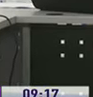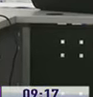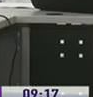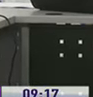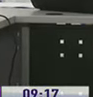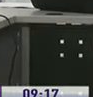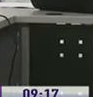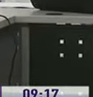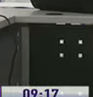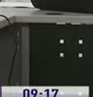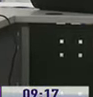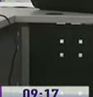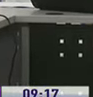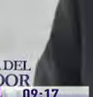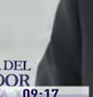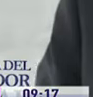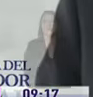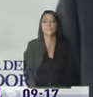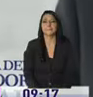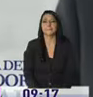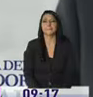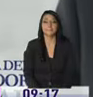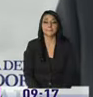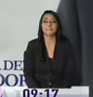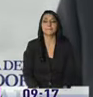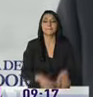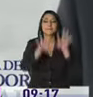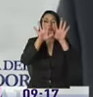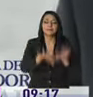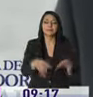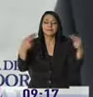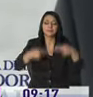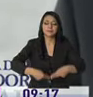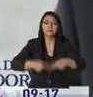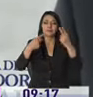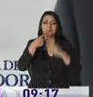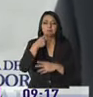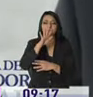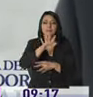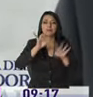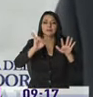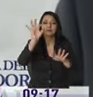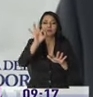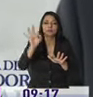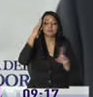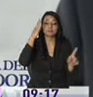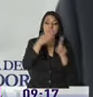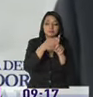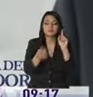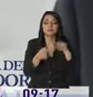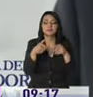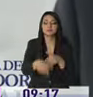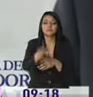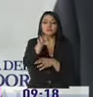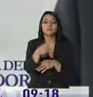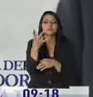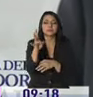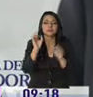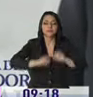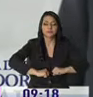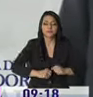según informó la SENAE. Equivale a un 43% de cumplimiento de la meta a lo que va del año